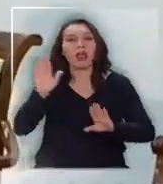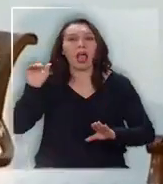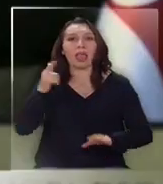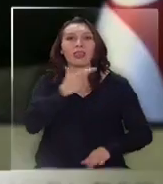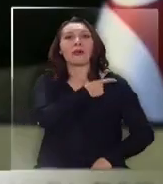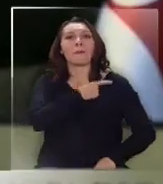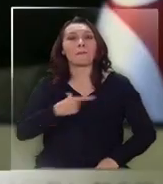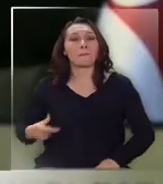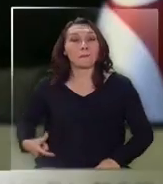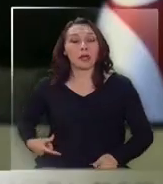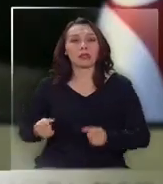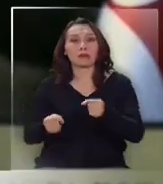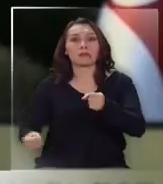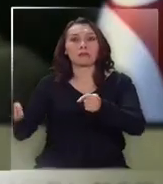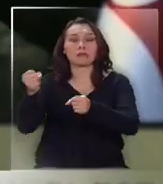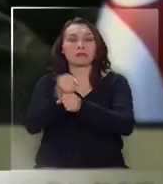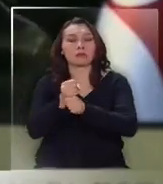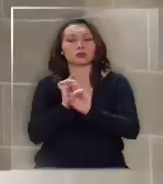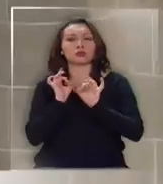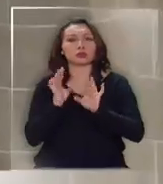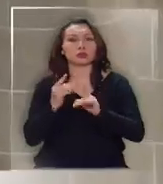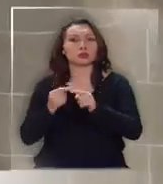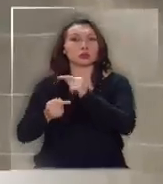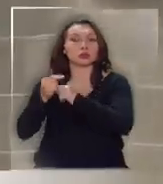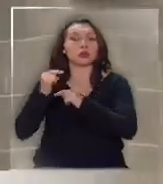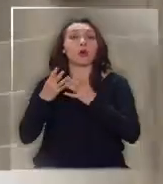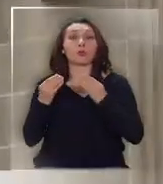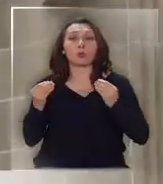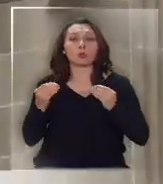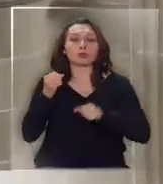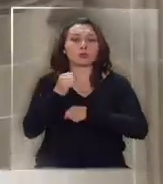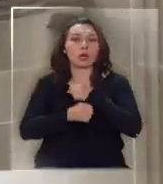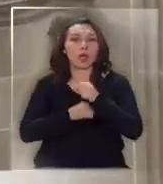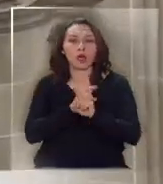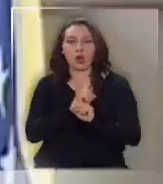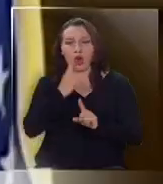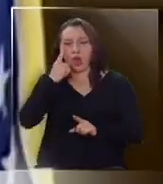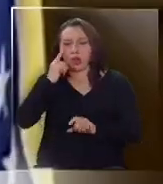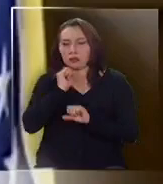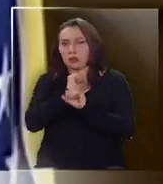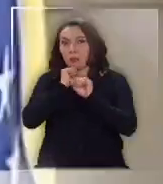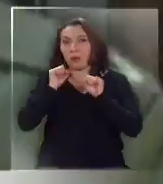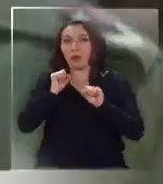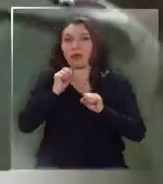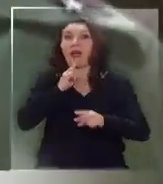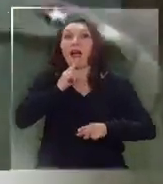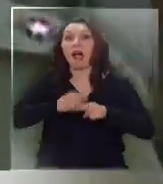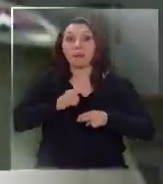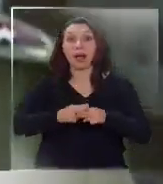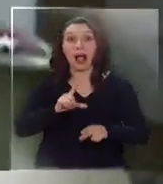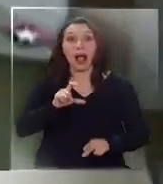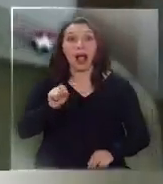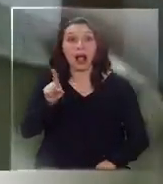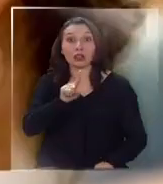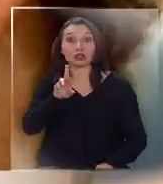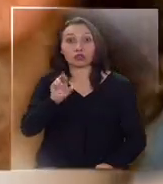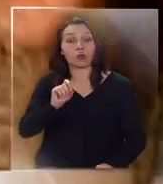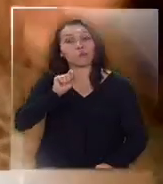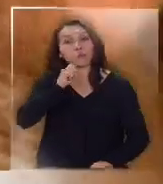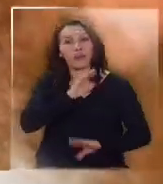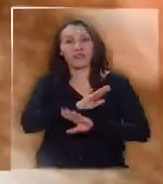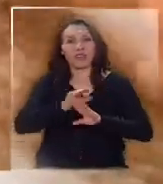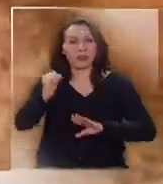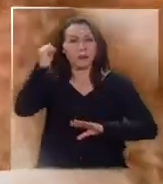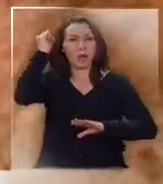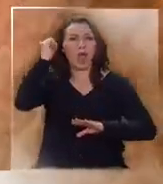presidencia, provocando un relevo histórico, sentenciando lo que muchos por años no creyeron, que el apellido Castro deje de ser sinónimo de poder